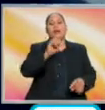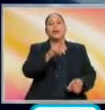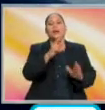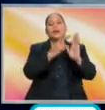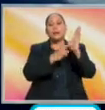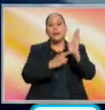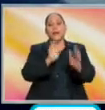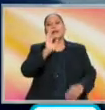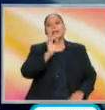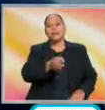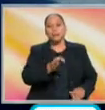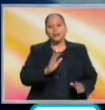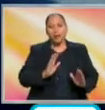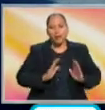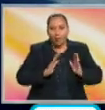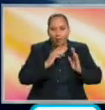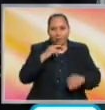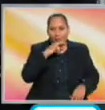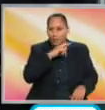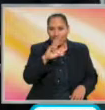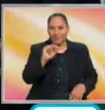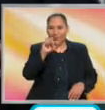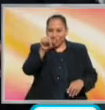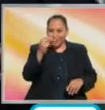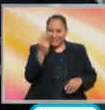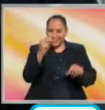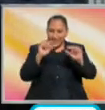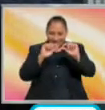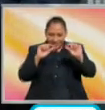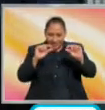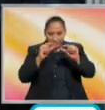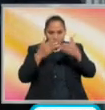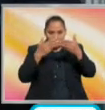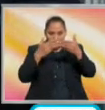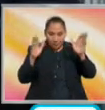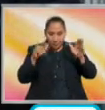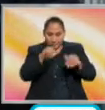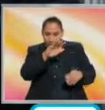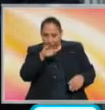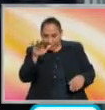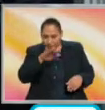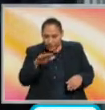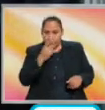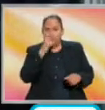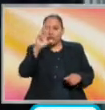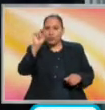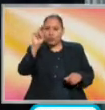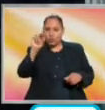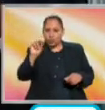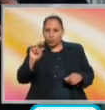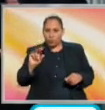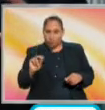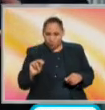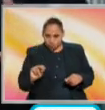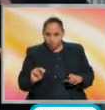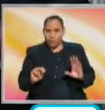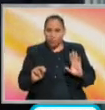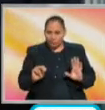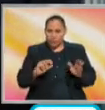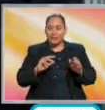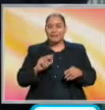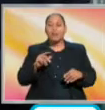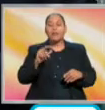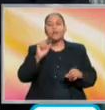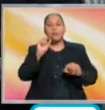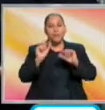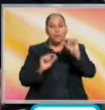condiciones. Y yo creo que nos tenemos que meter al apartado de la cuenta y empezar a restringir, a manera de que no se